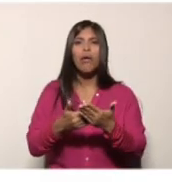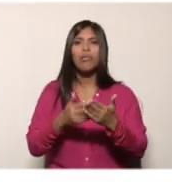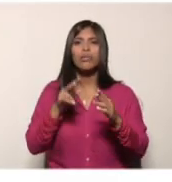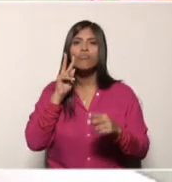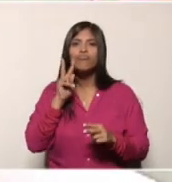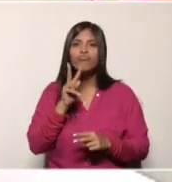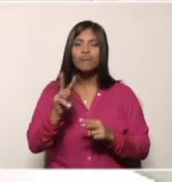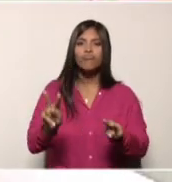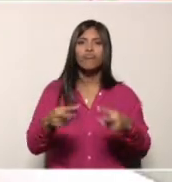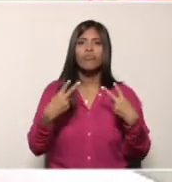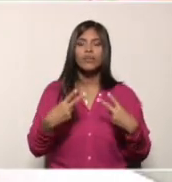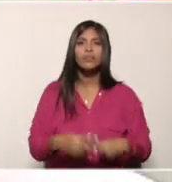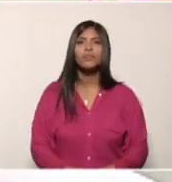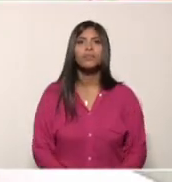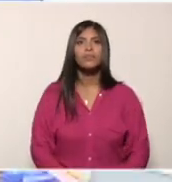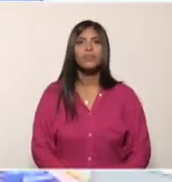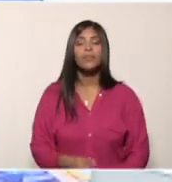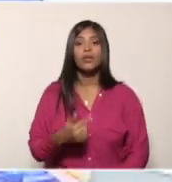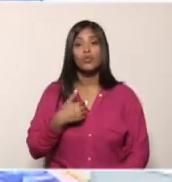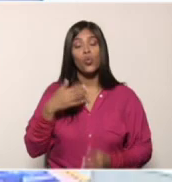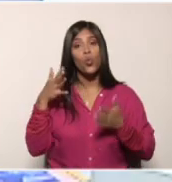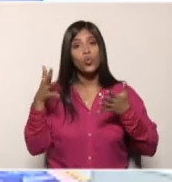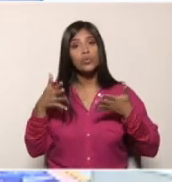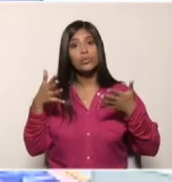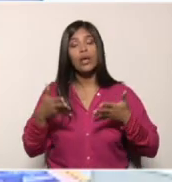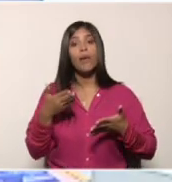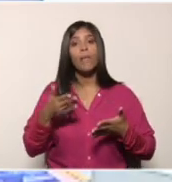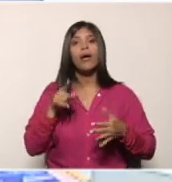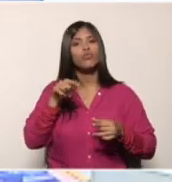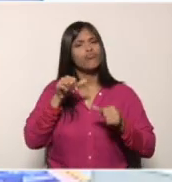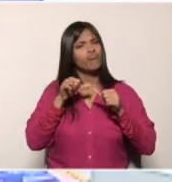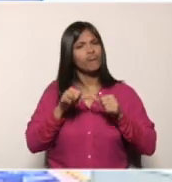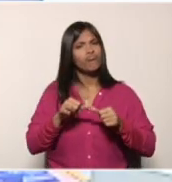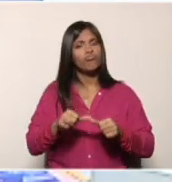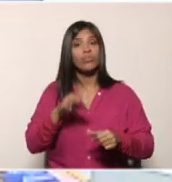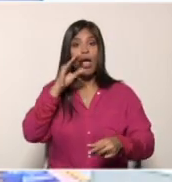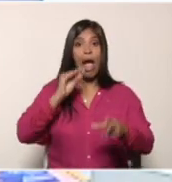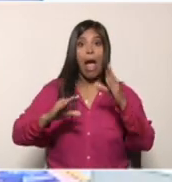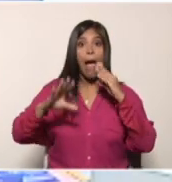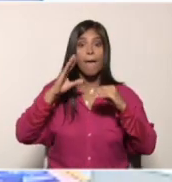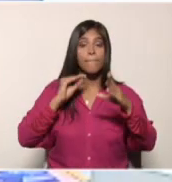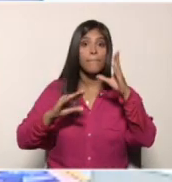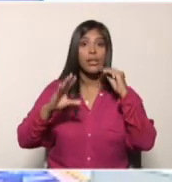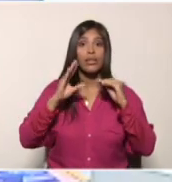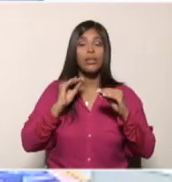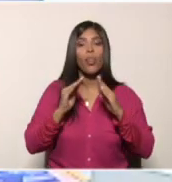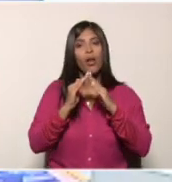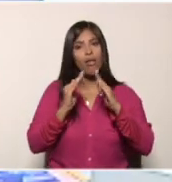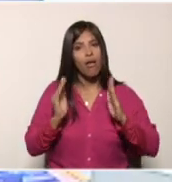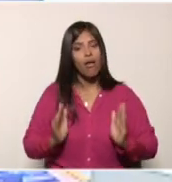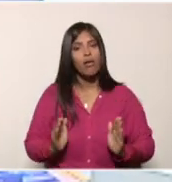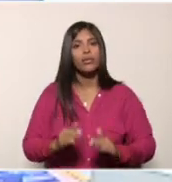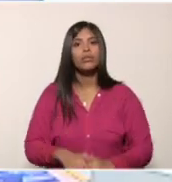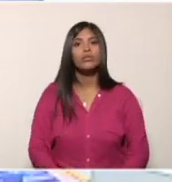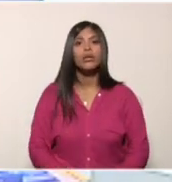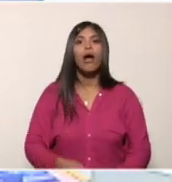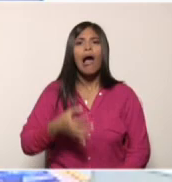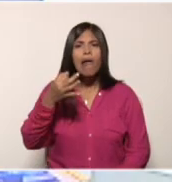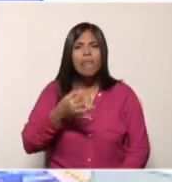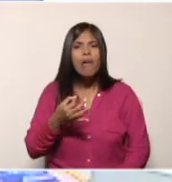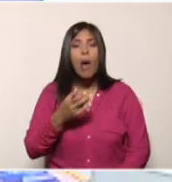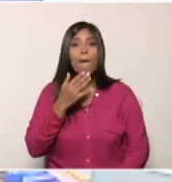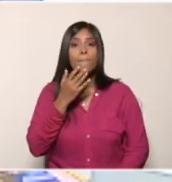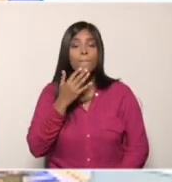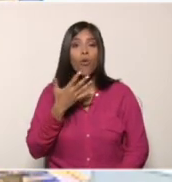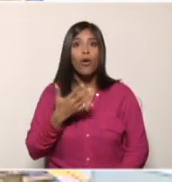familia una escuela? Bueno, el mensaje el principal que bueno, que continúen su formación, su autoformación en casa, que lean. Si